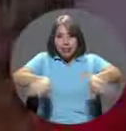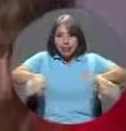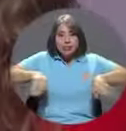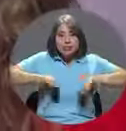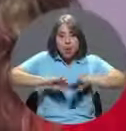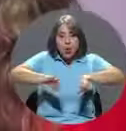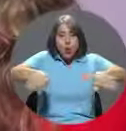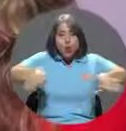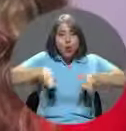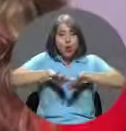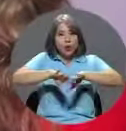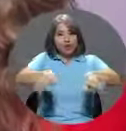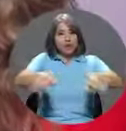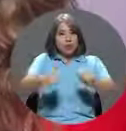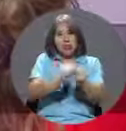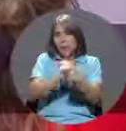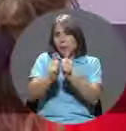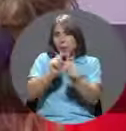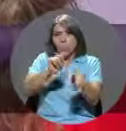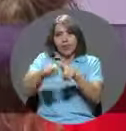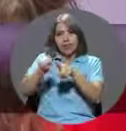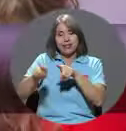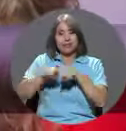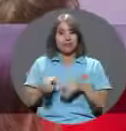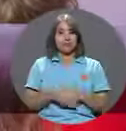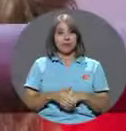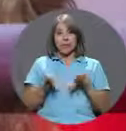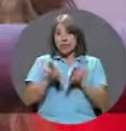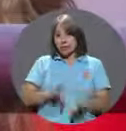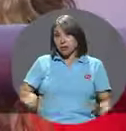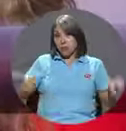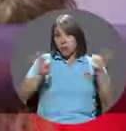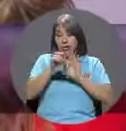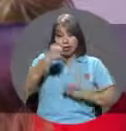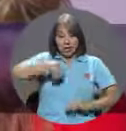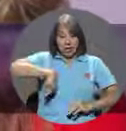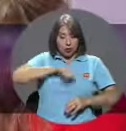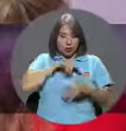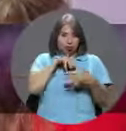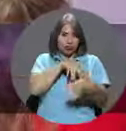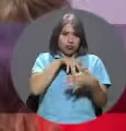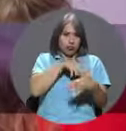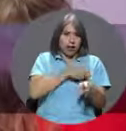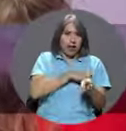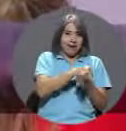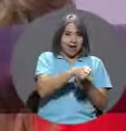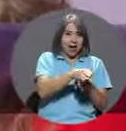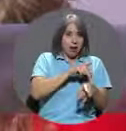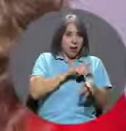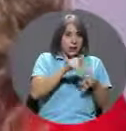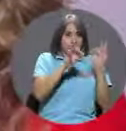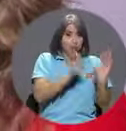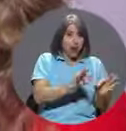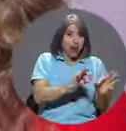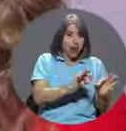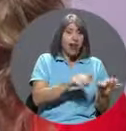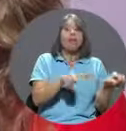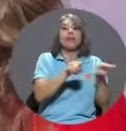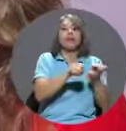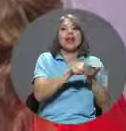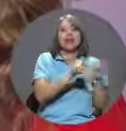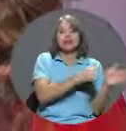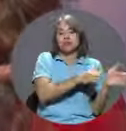y así. Y creo que es importante, además de nuestra carrera, de nuestra formación como profesionales, preocuparnos por eso,